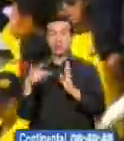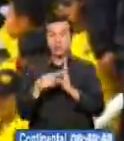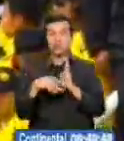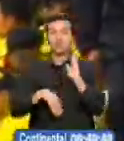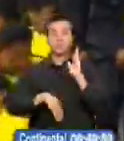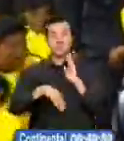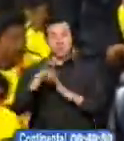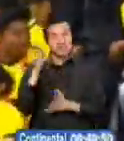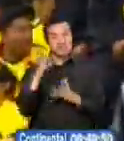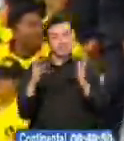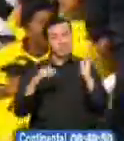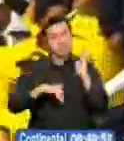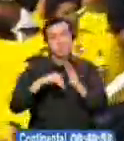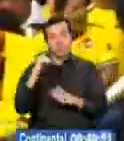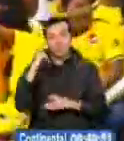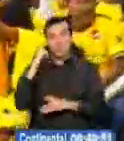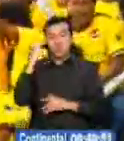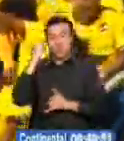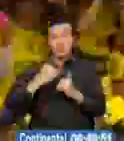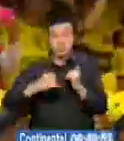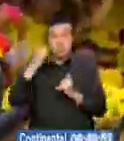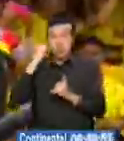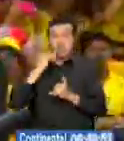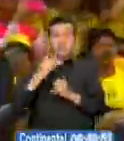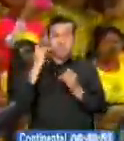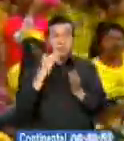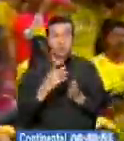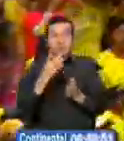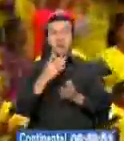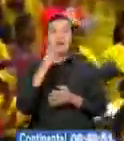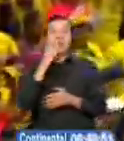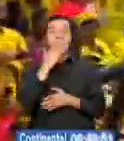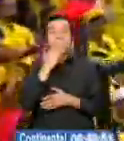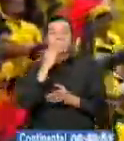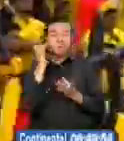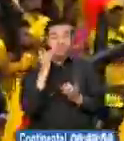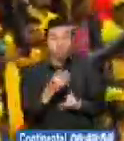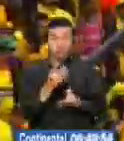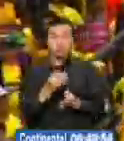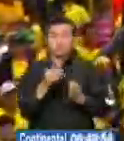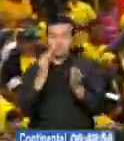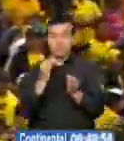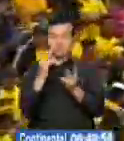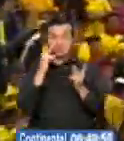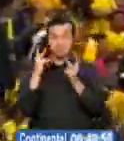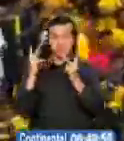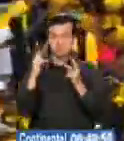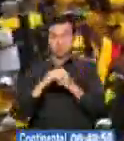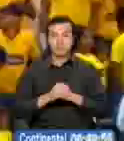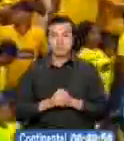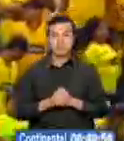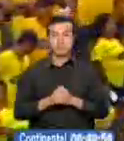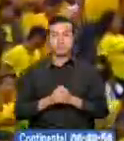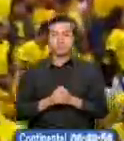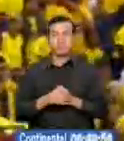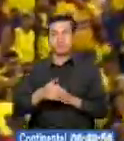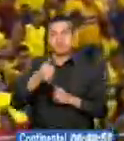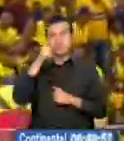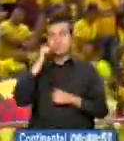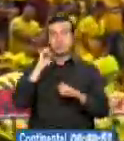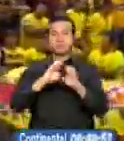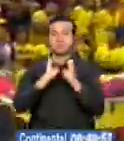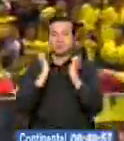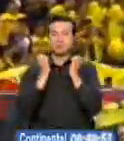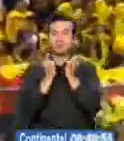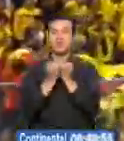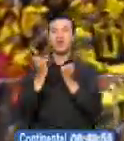de Barcelona, si en la última fecha derrota al equipo de Sociedad Deportiva Aucas. Estas son... Perdón, imágenes de lo que se vivió ayer en el Estadio